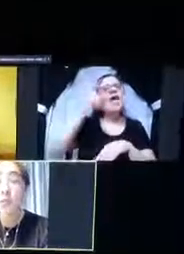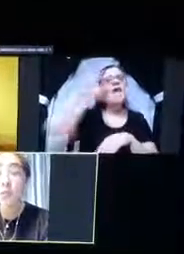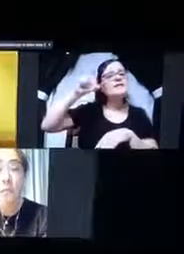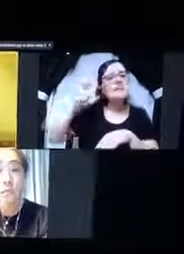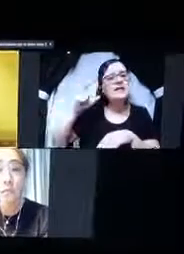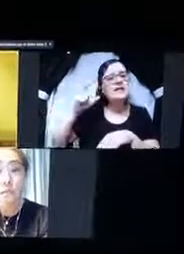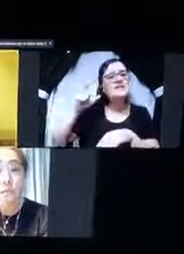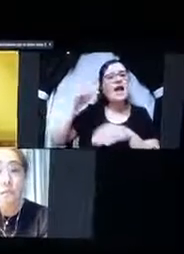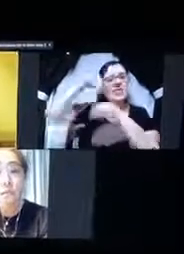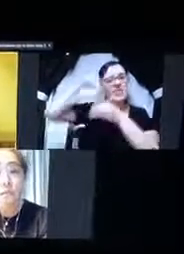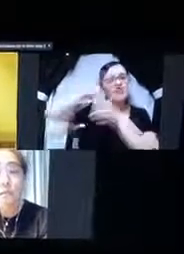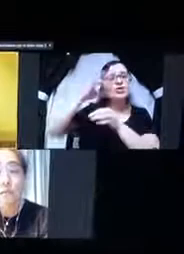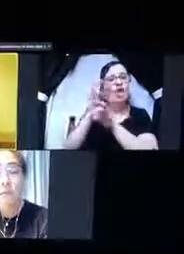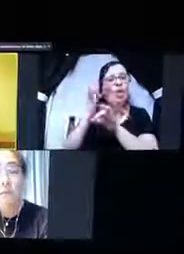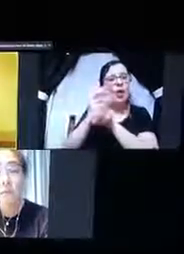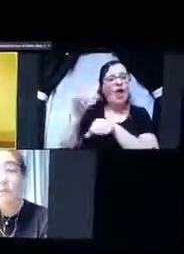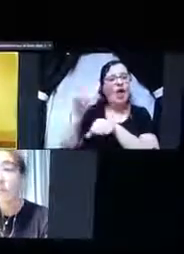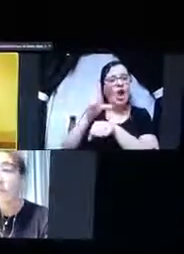sordos?